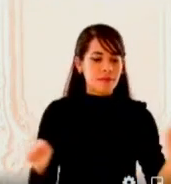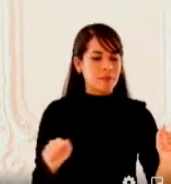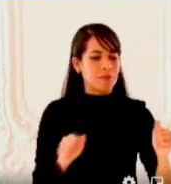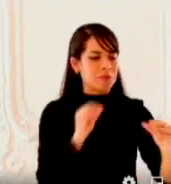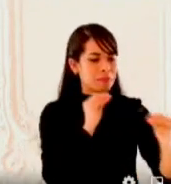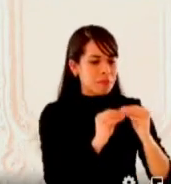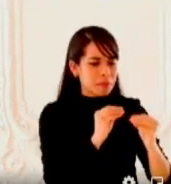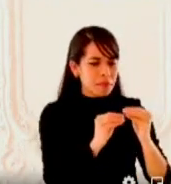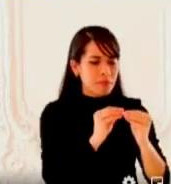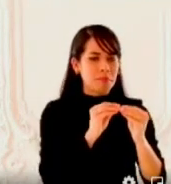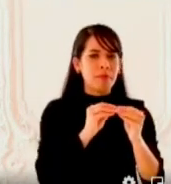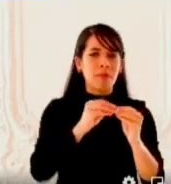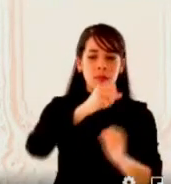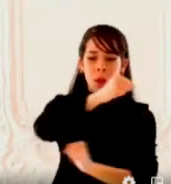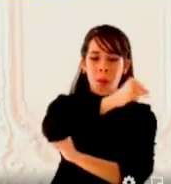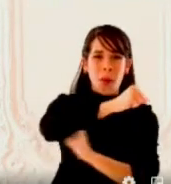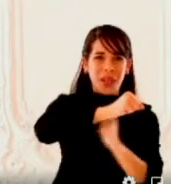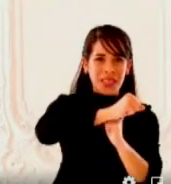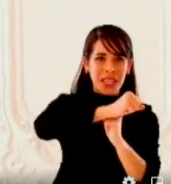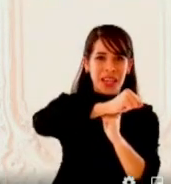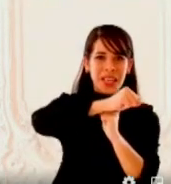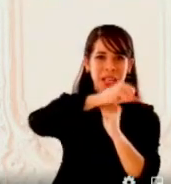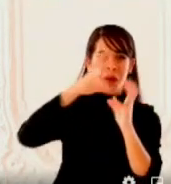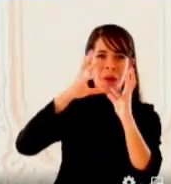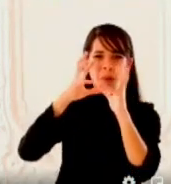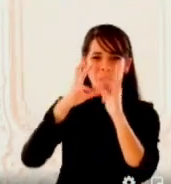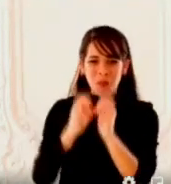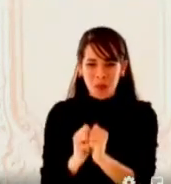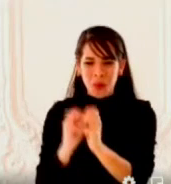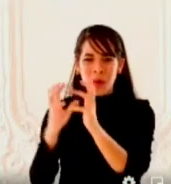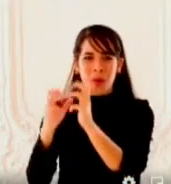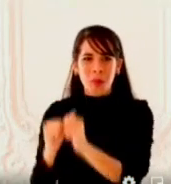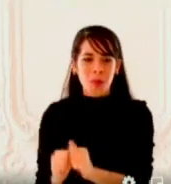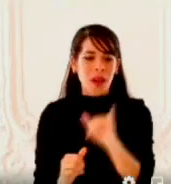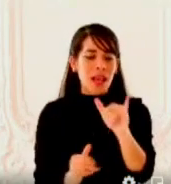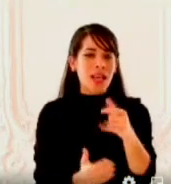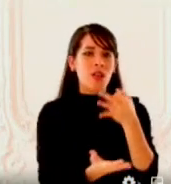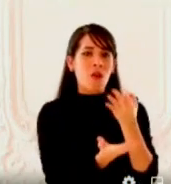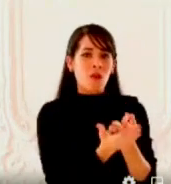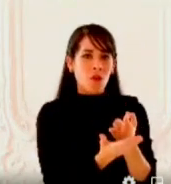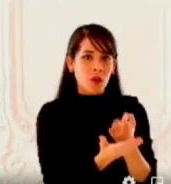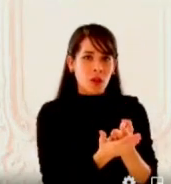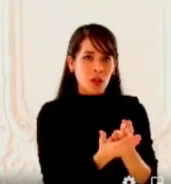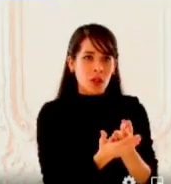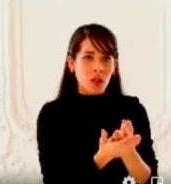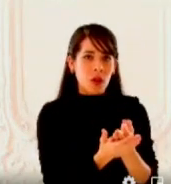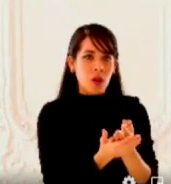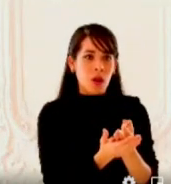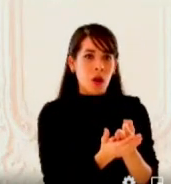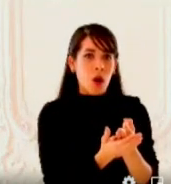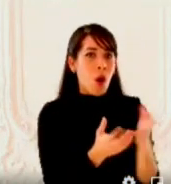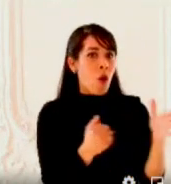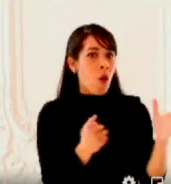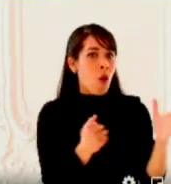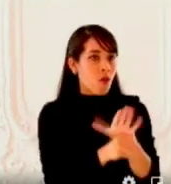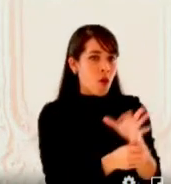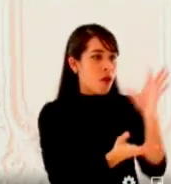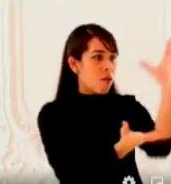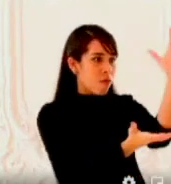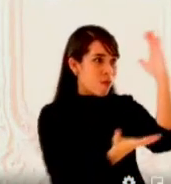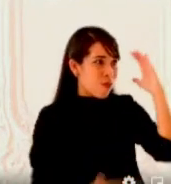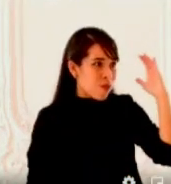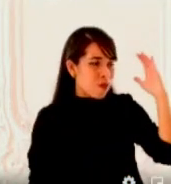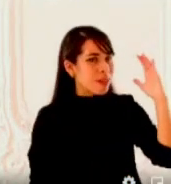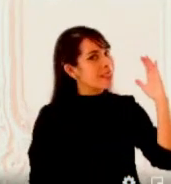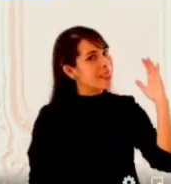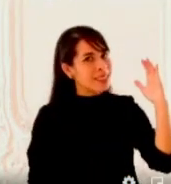instalar puentes que se habían caído. Todos los fondos federales no llegaron a la vez, fueron llegando paulatinamente,